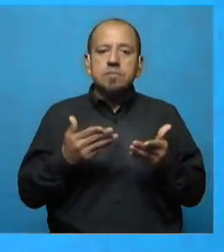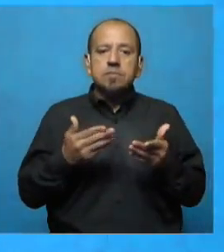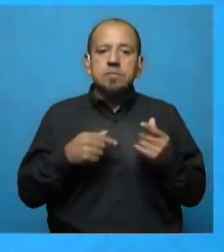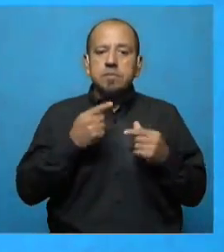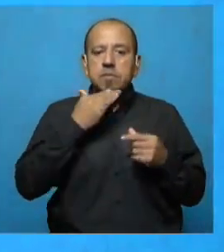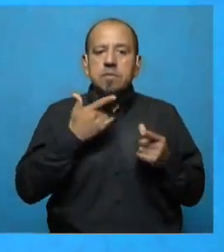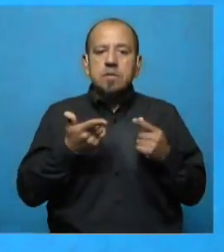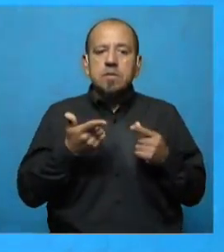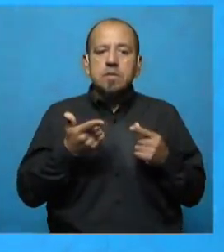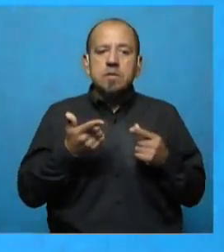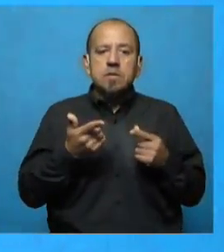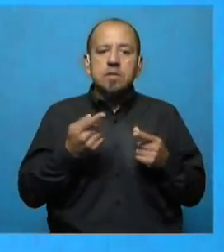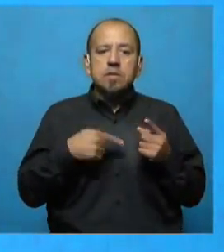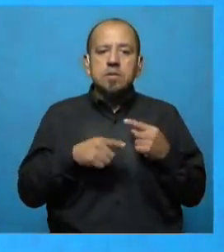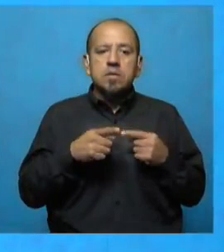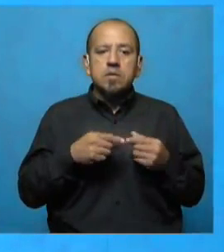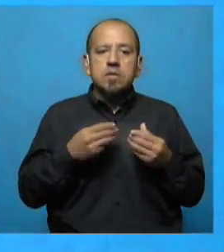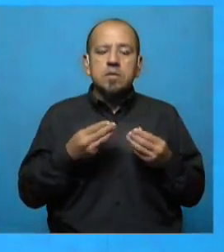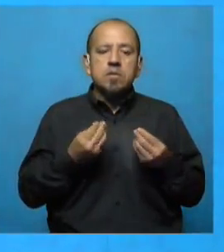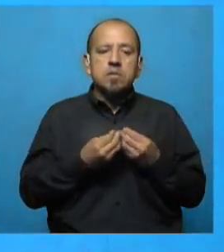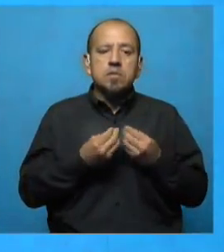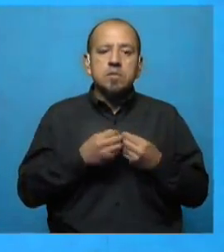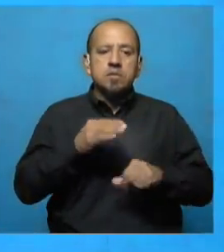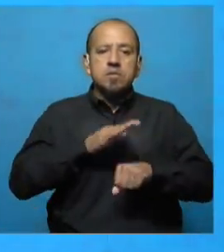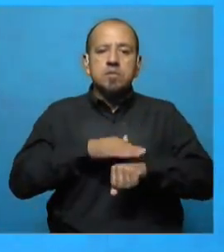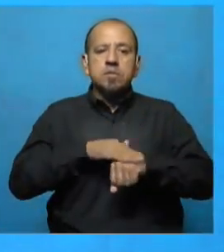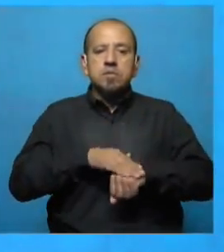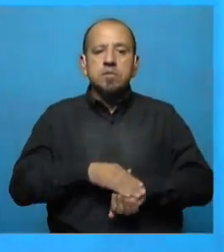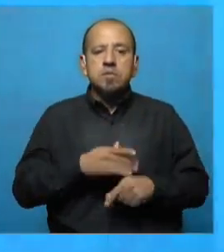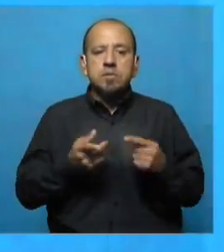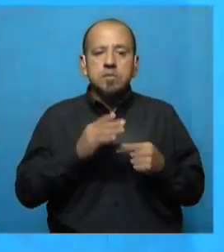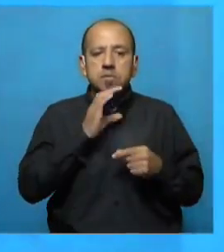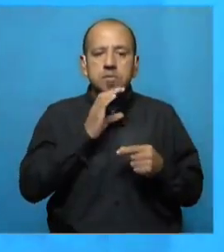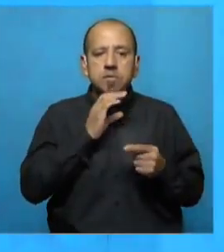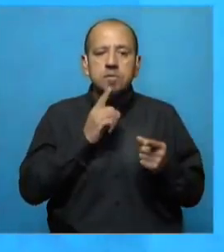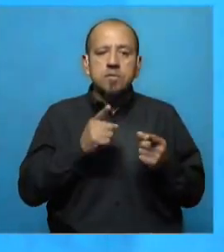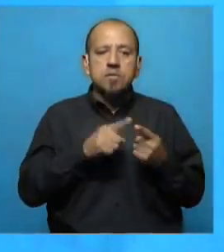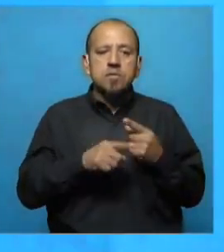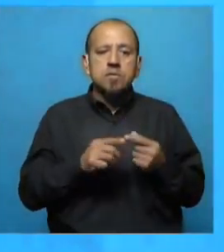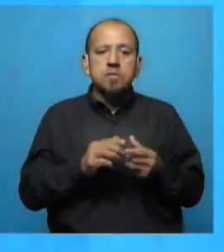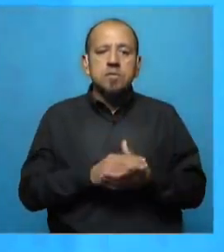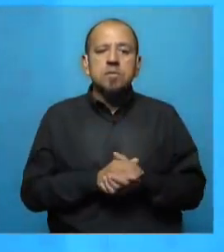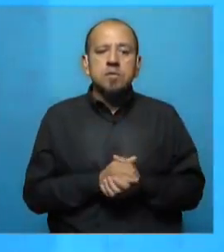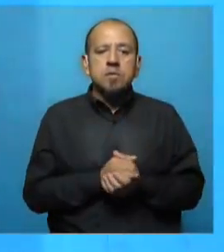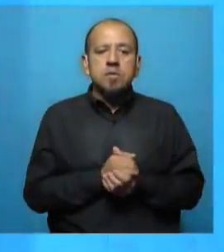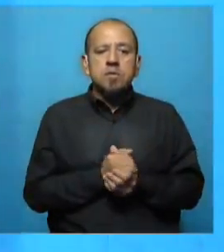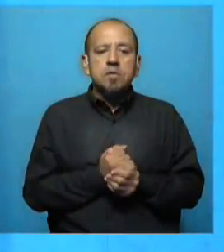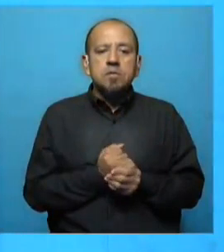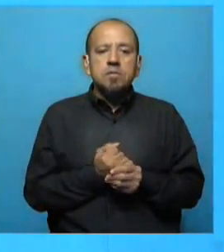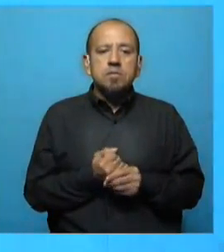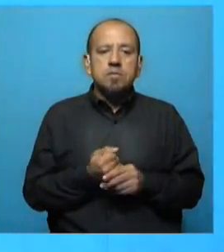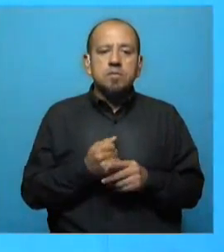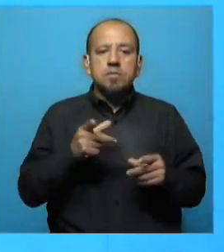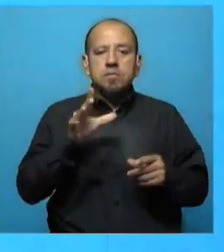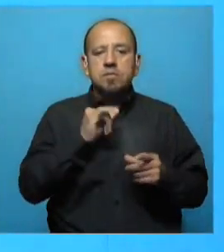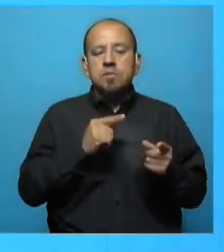ejemplo de responsabilidad pero es re divertido es recontra divertido y yo la verdad yo la paso genial todos